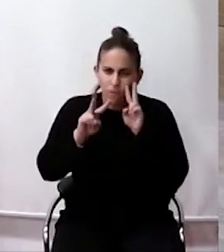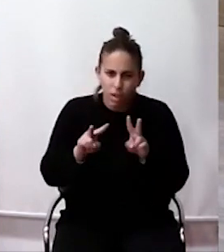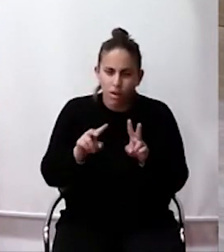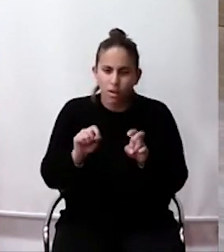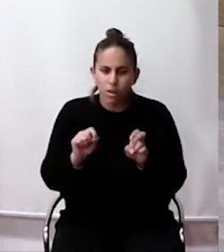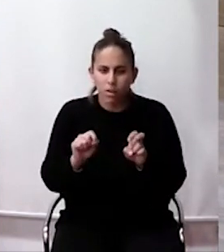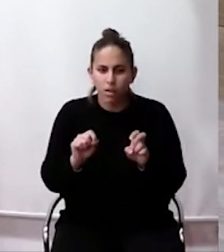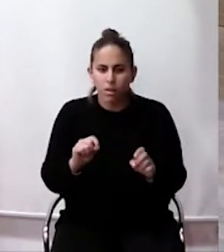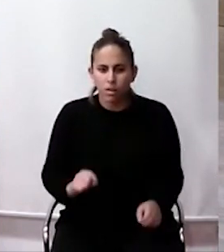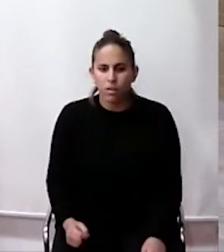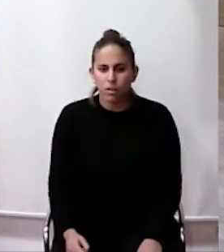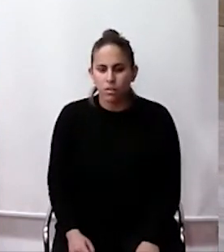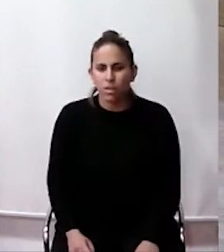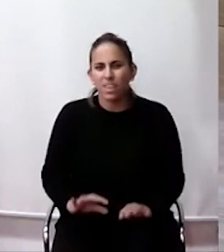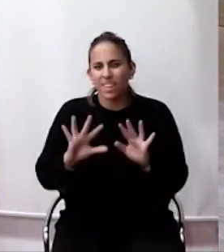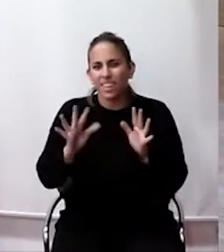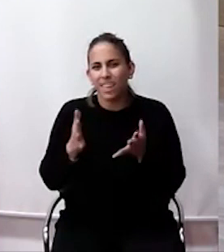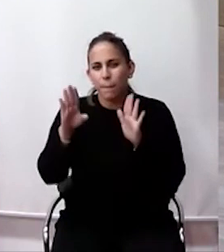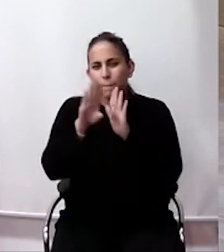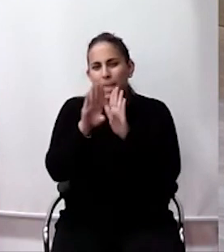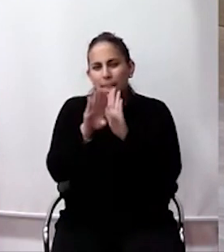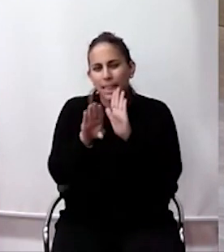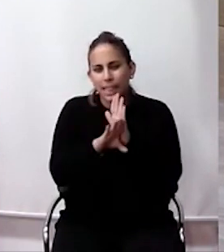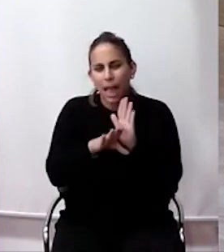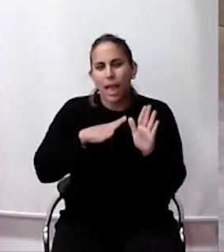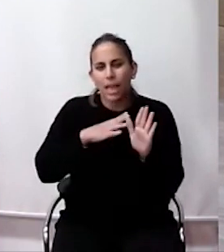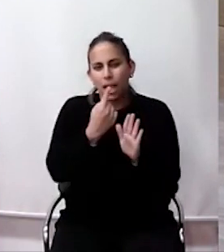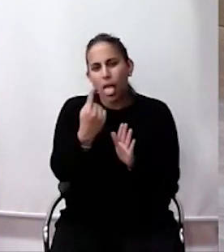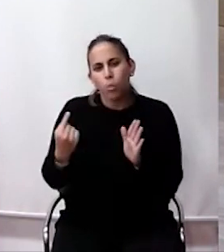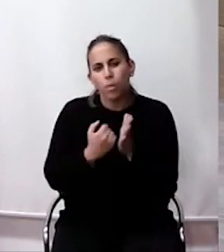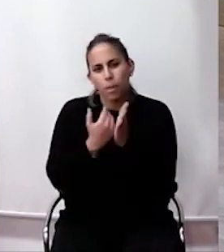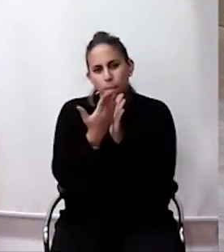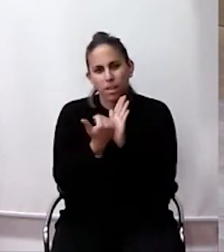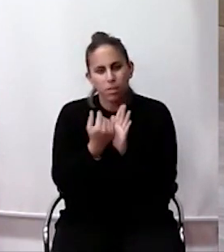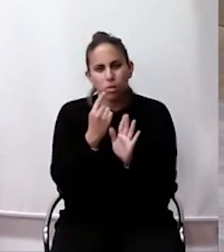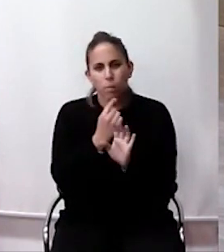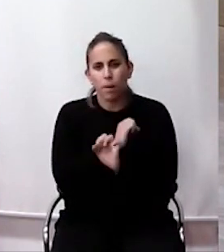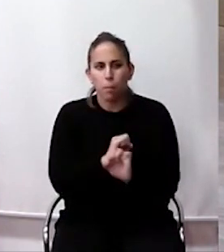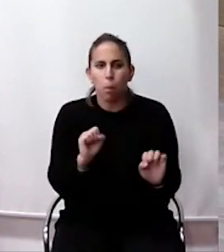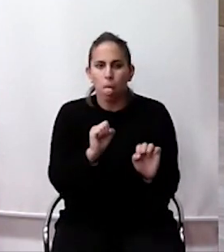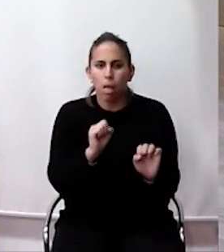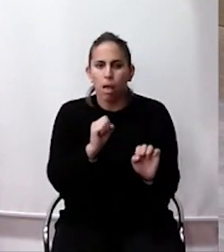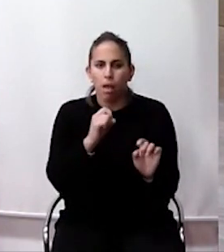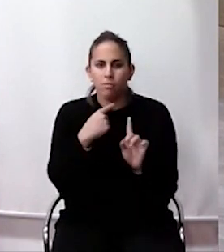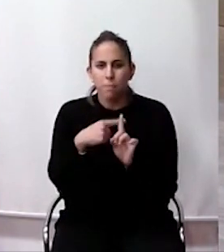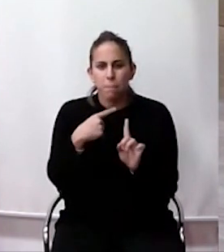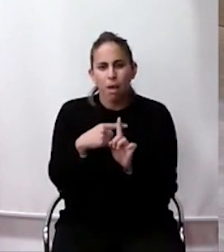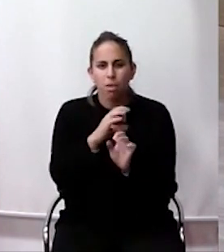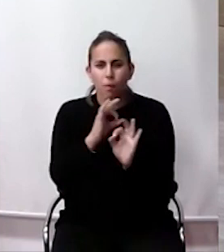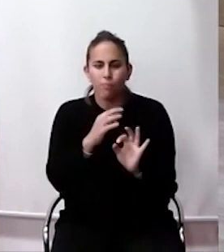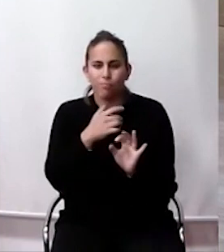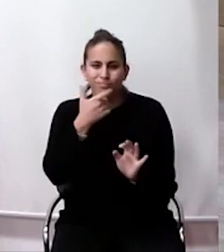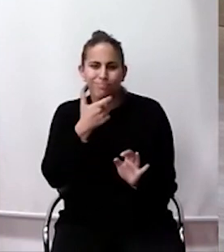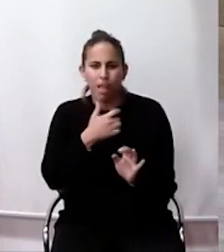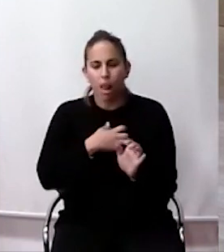fijando en qué medidas toma tal o cual departamento para quedar bien o para caer simpático en cierta parte de la